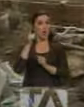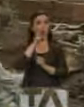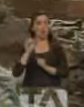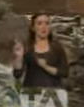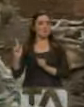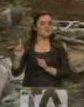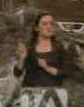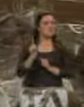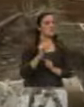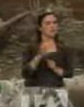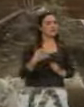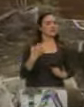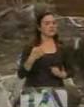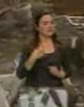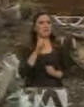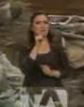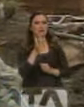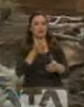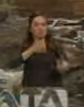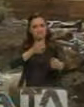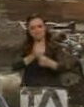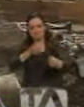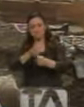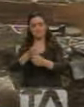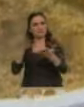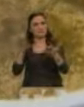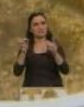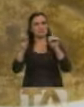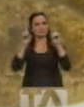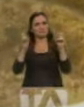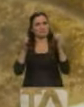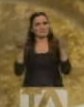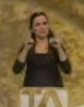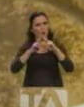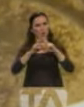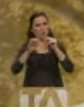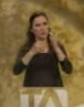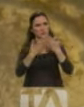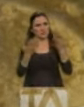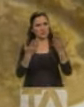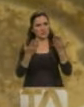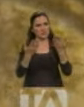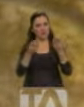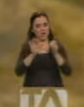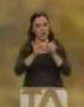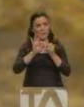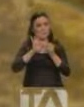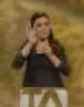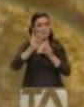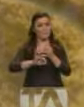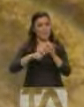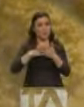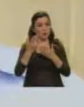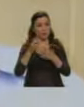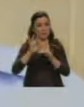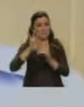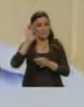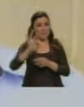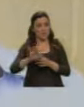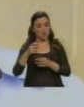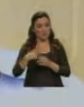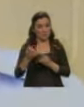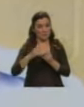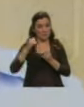nos acercó para quejarse de la falta de fumigación y al preguntar si conocía que era el virus del Zika, esta fue su respuesta.